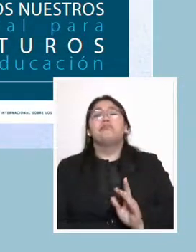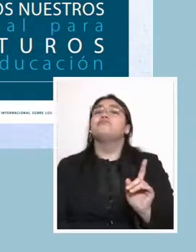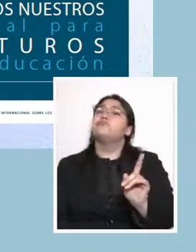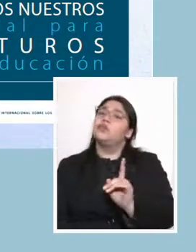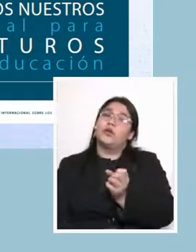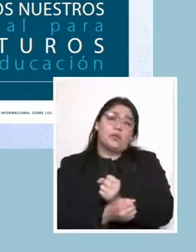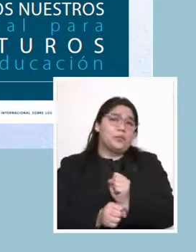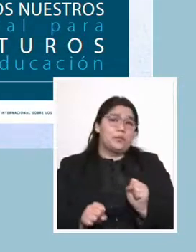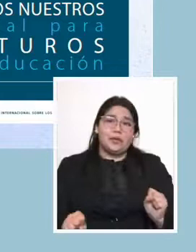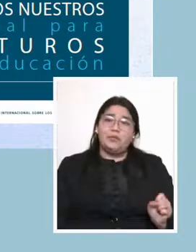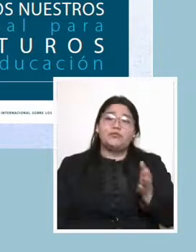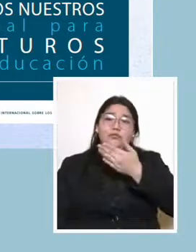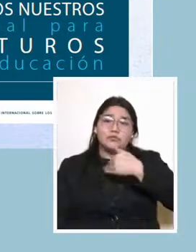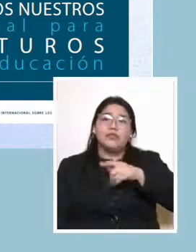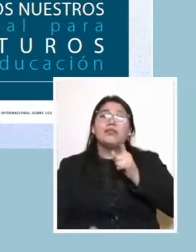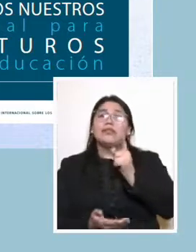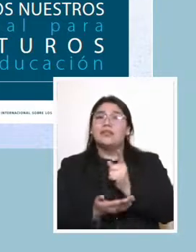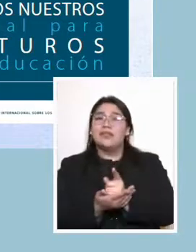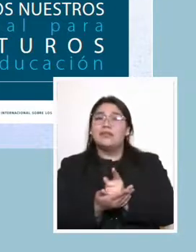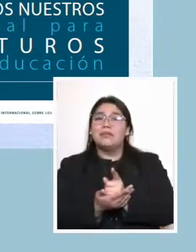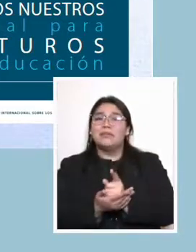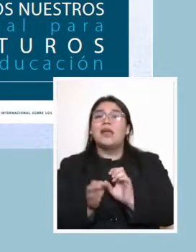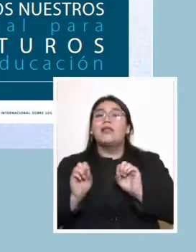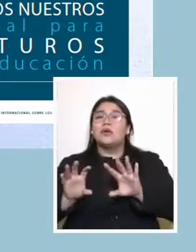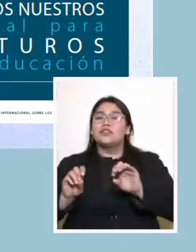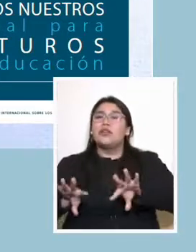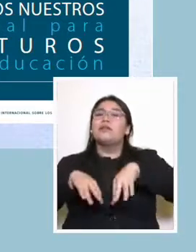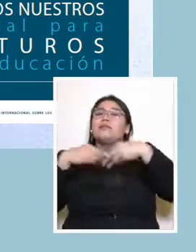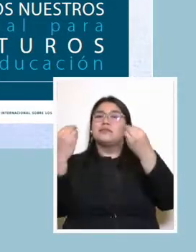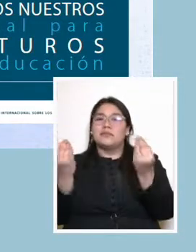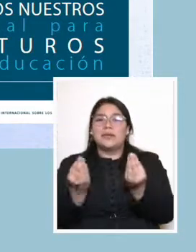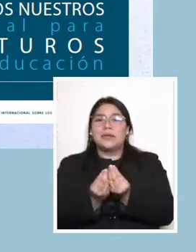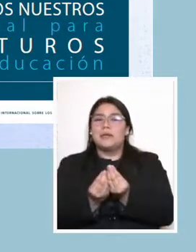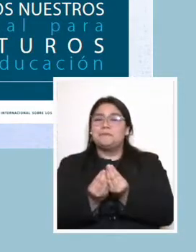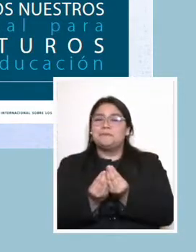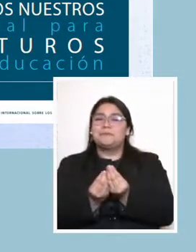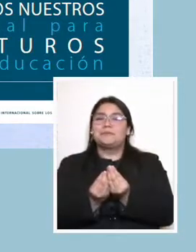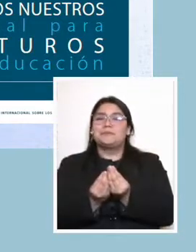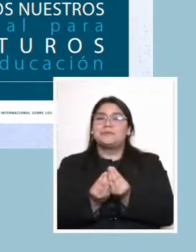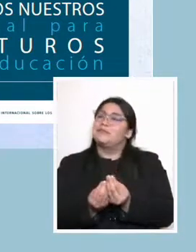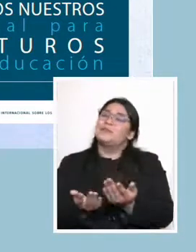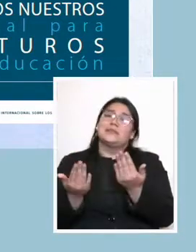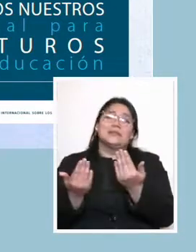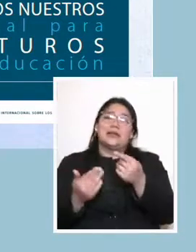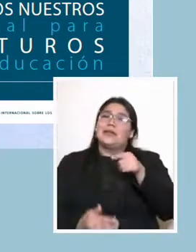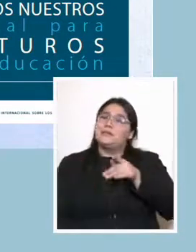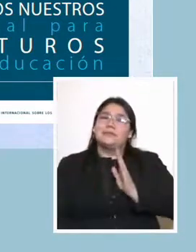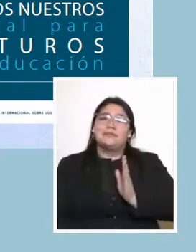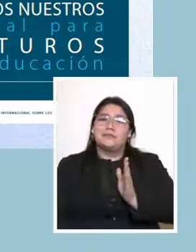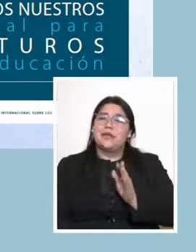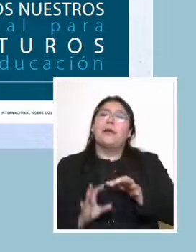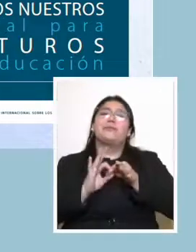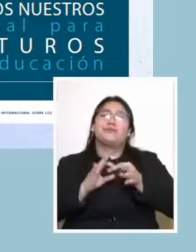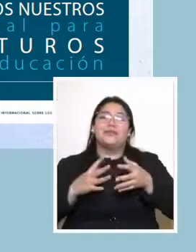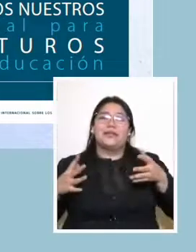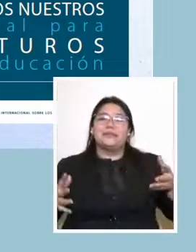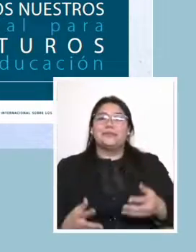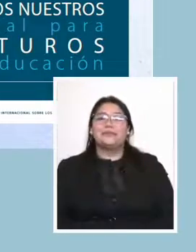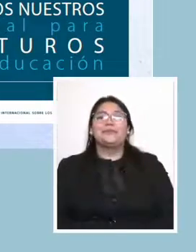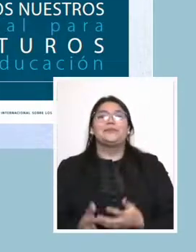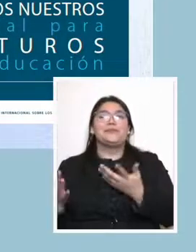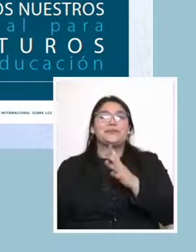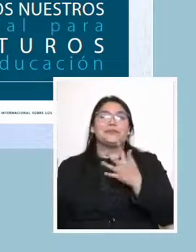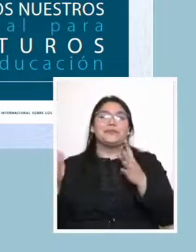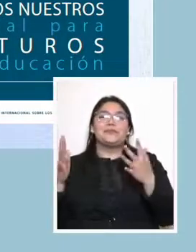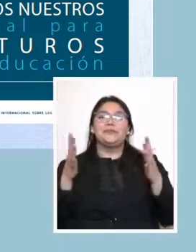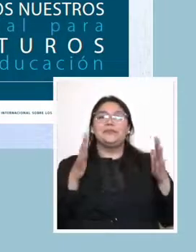efectivamente en esa educación integral que se nos hace tan necesaria. Muchas gracias.